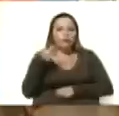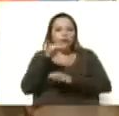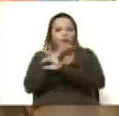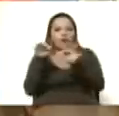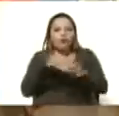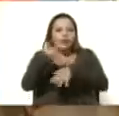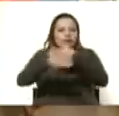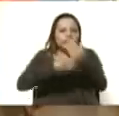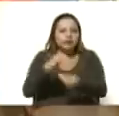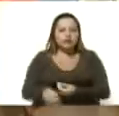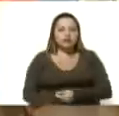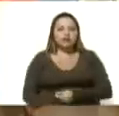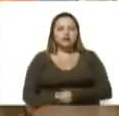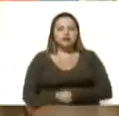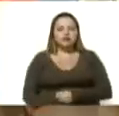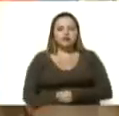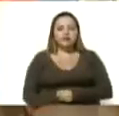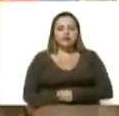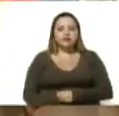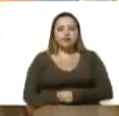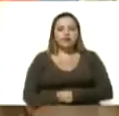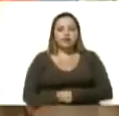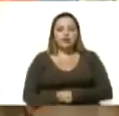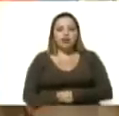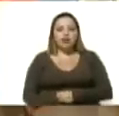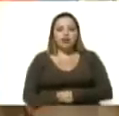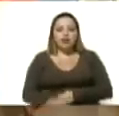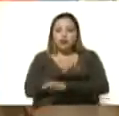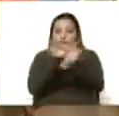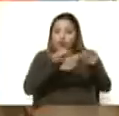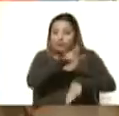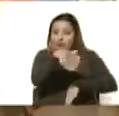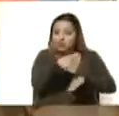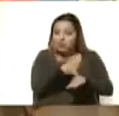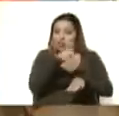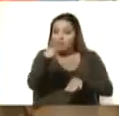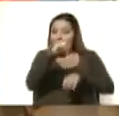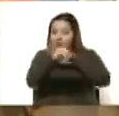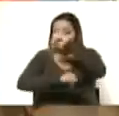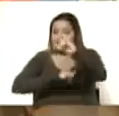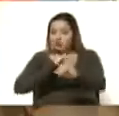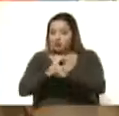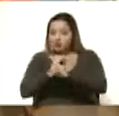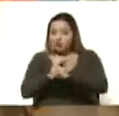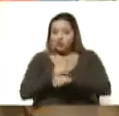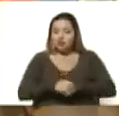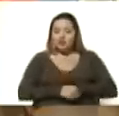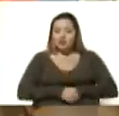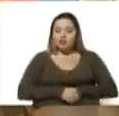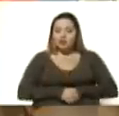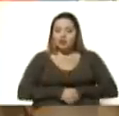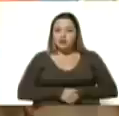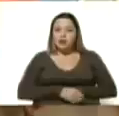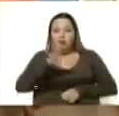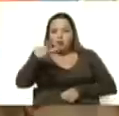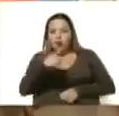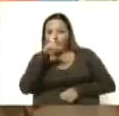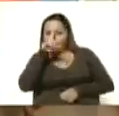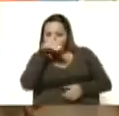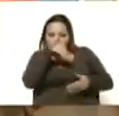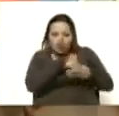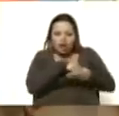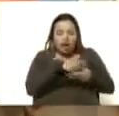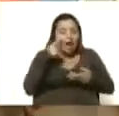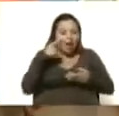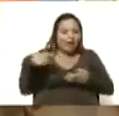crear un clima, no solo nacional, sino internacional, para encubrir el hecho,